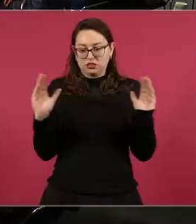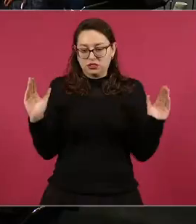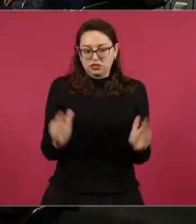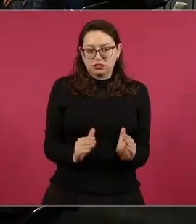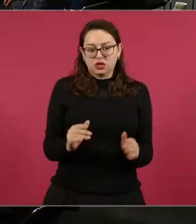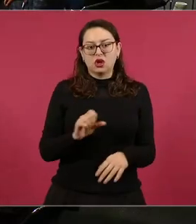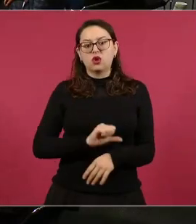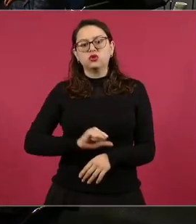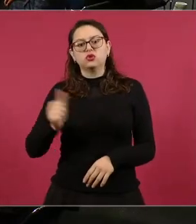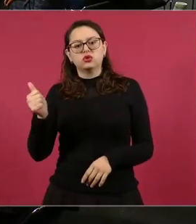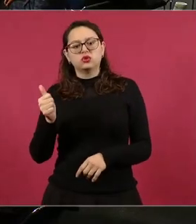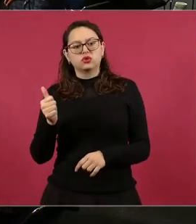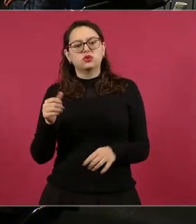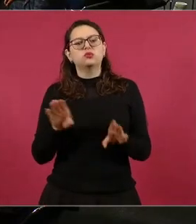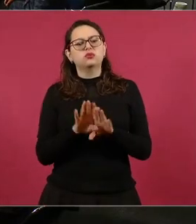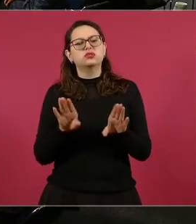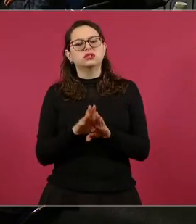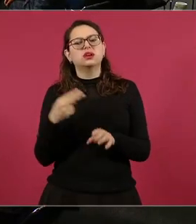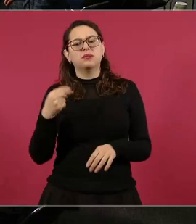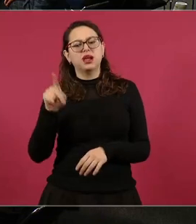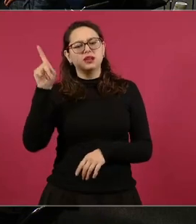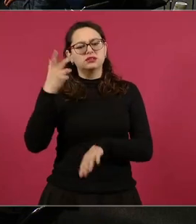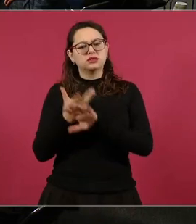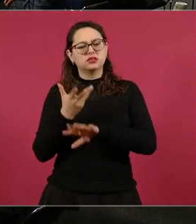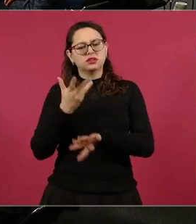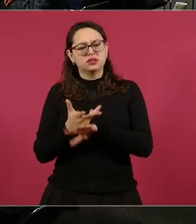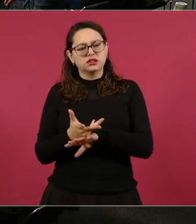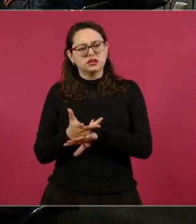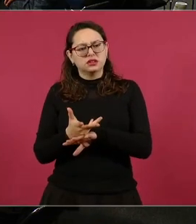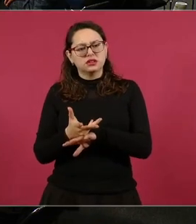te SAT, la americana,